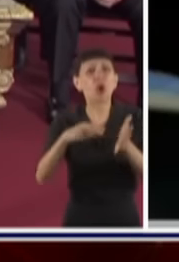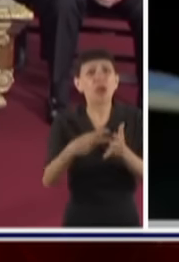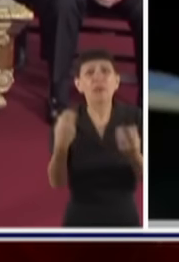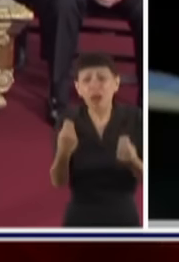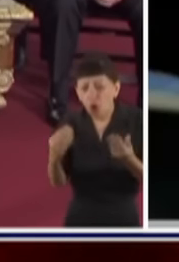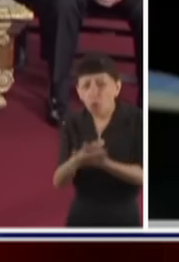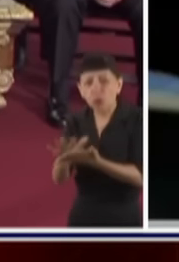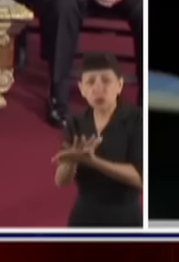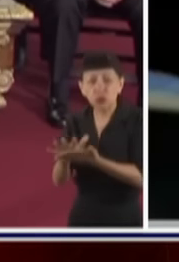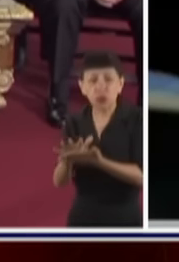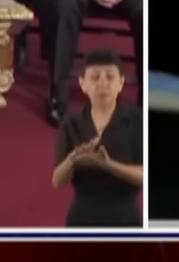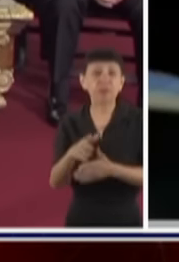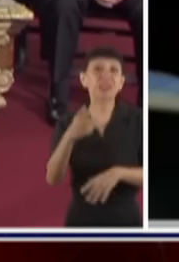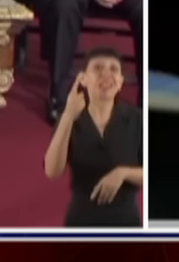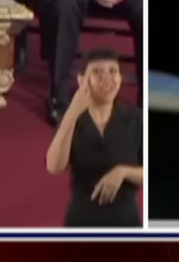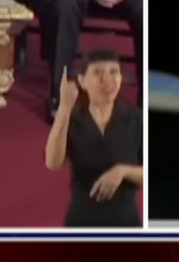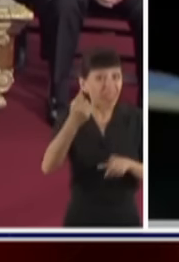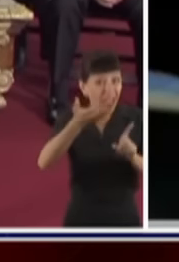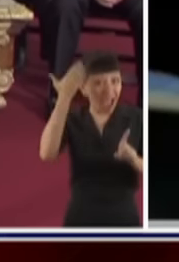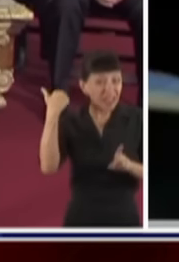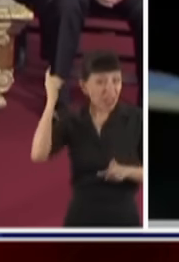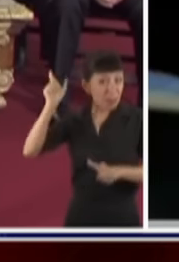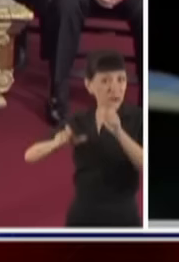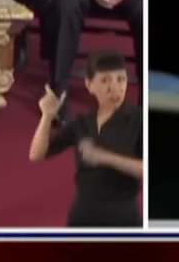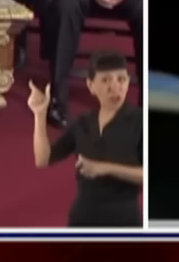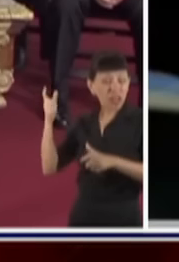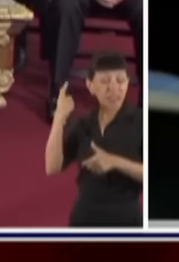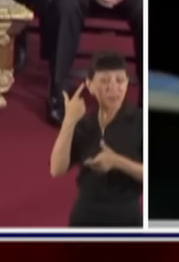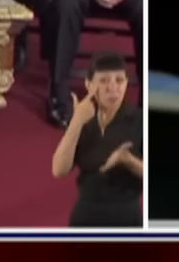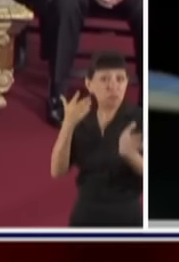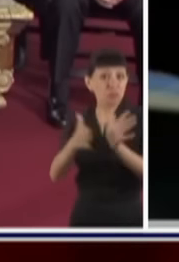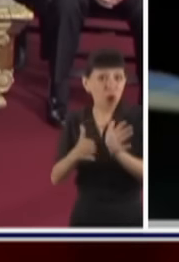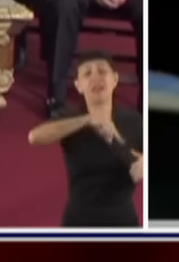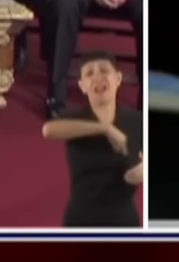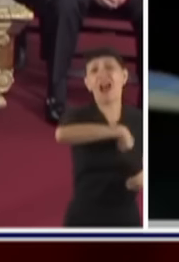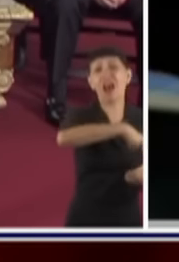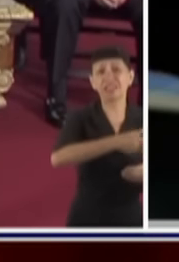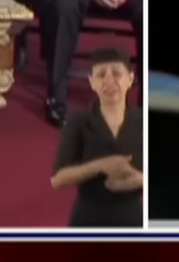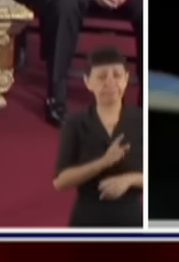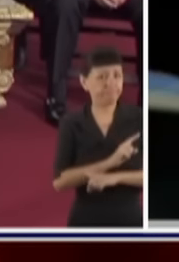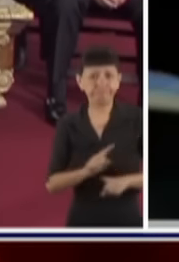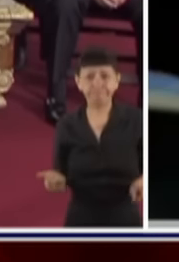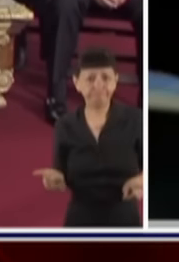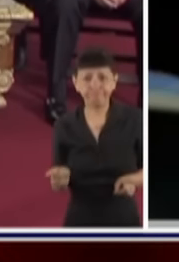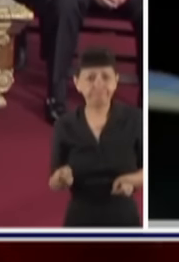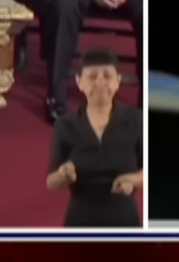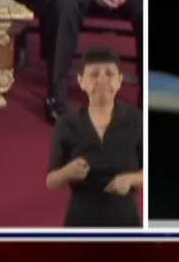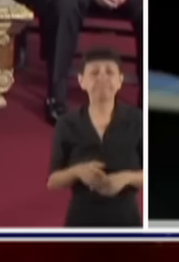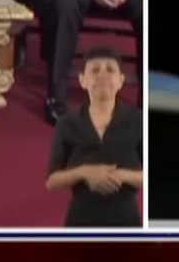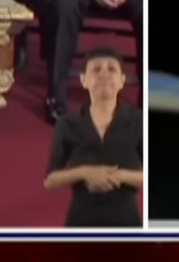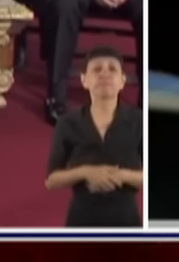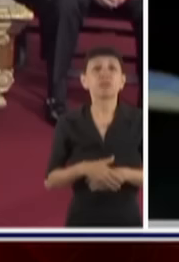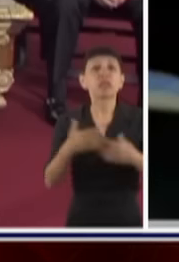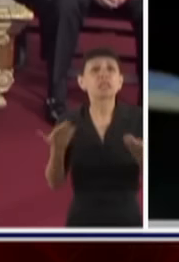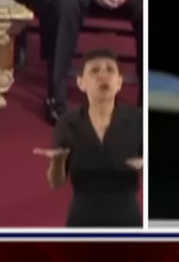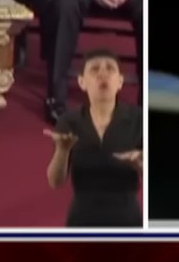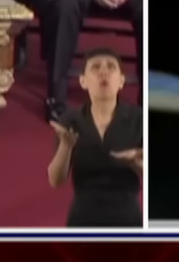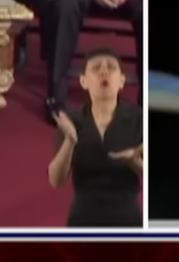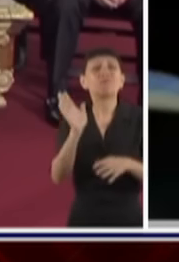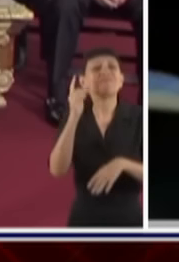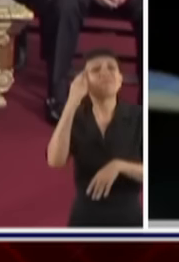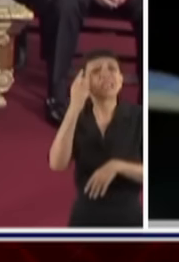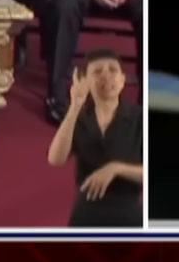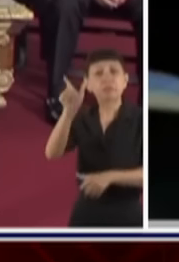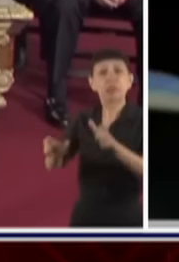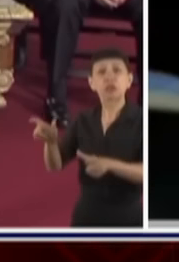indicador mejor de los últimos 40 años que estemos hoy. Salud, educación, seguridad. Entonces digo, que aparece un tipo que irrumpe en la escena política